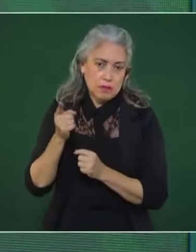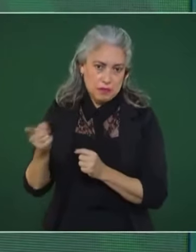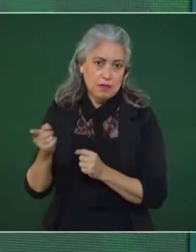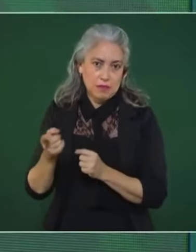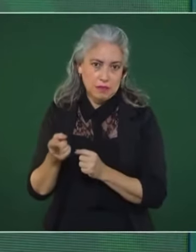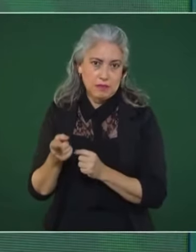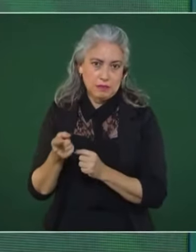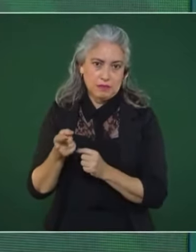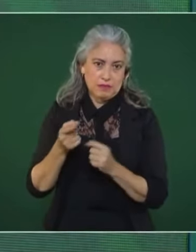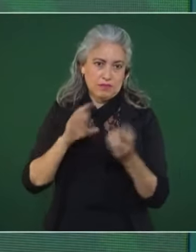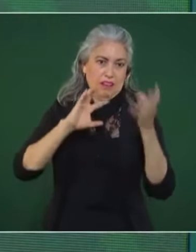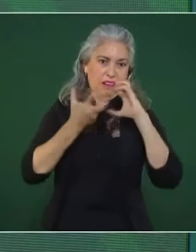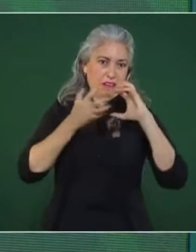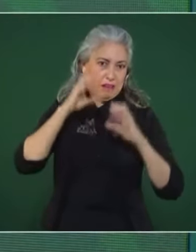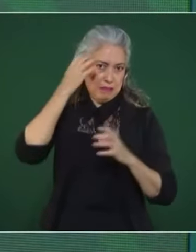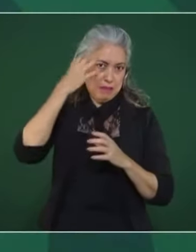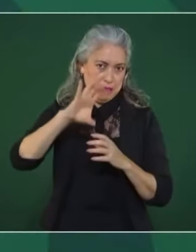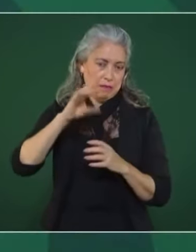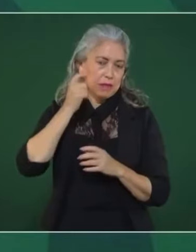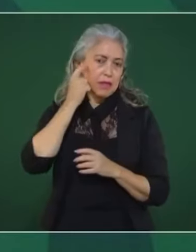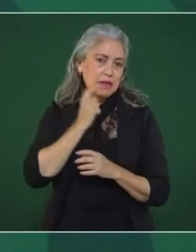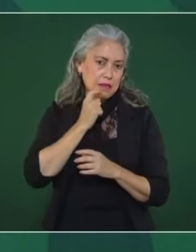con la delincuencia organizada en Guerrero,